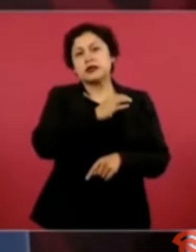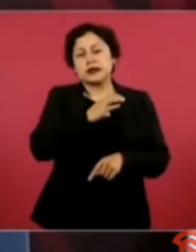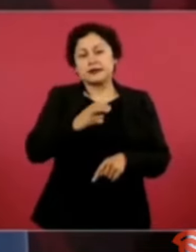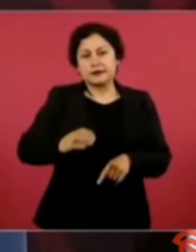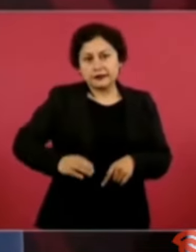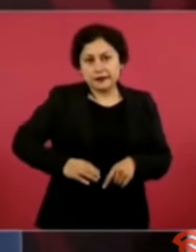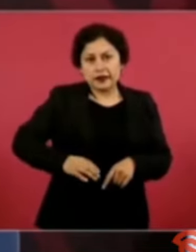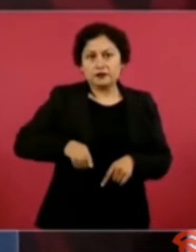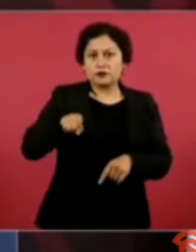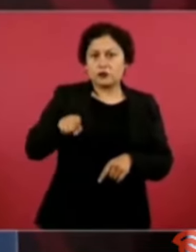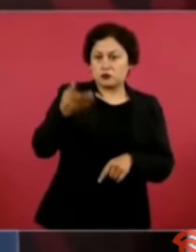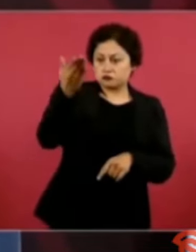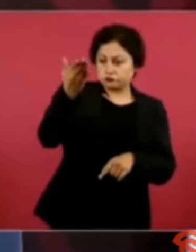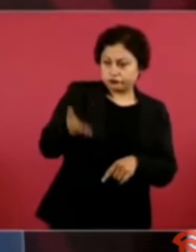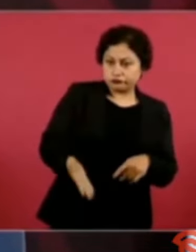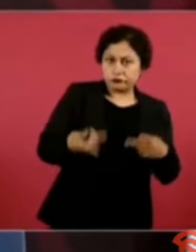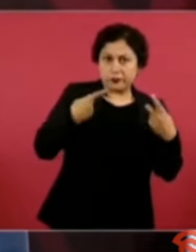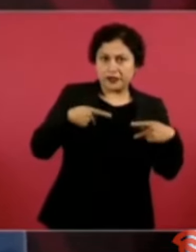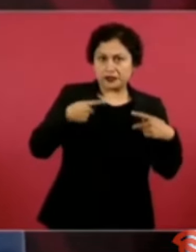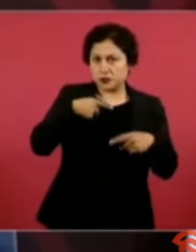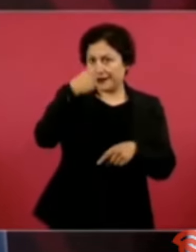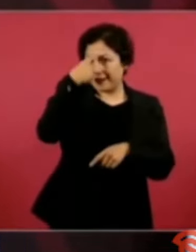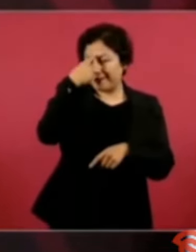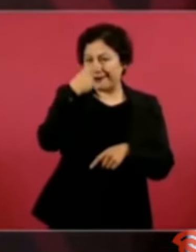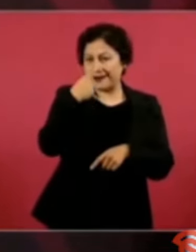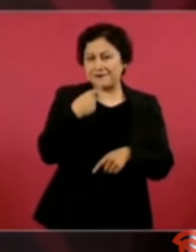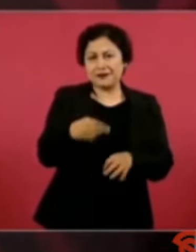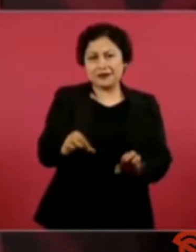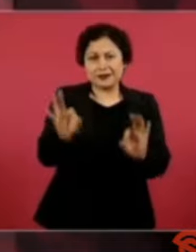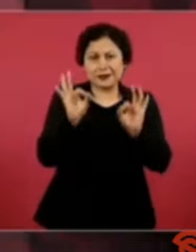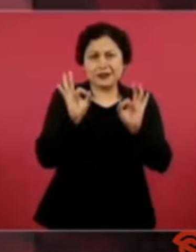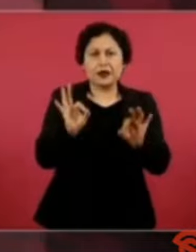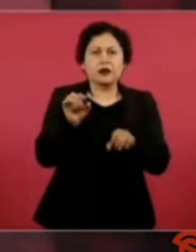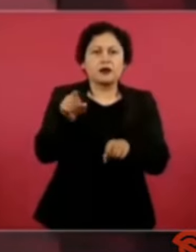abogado, pero además